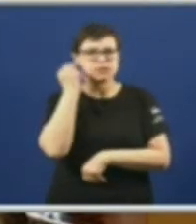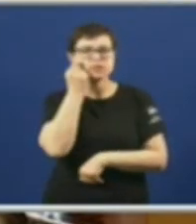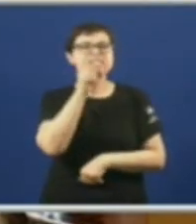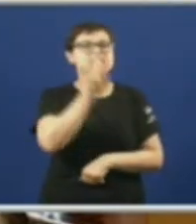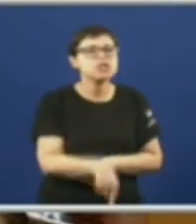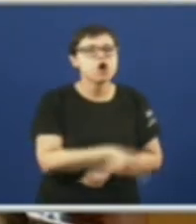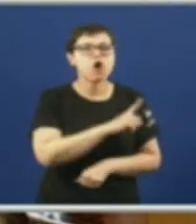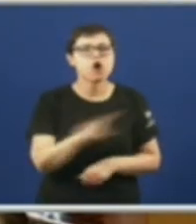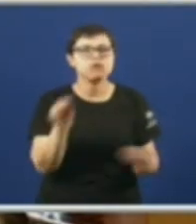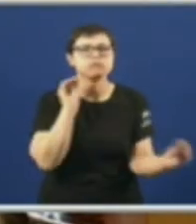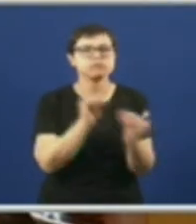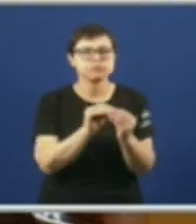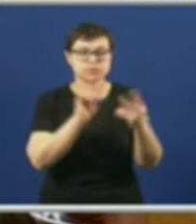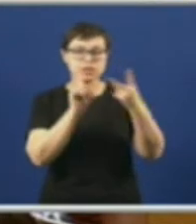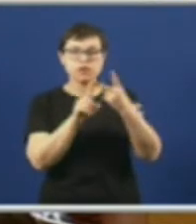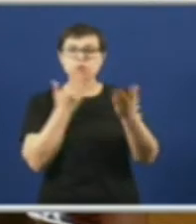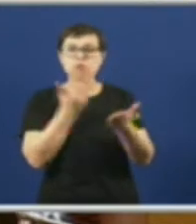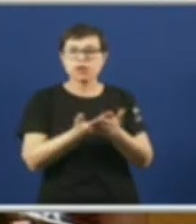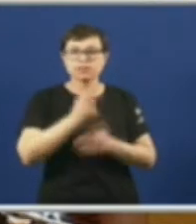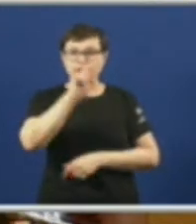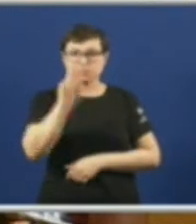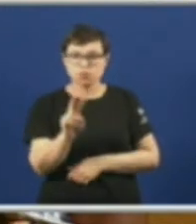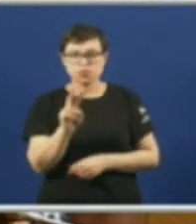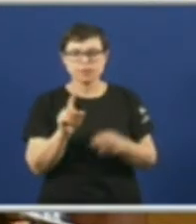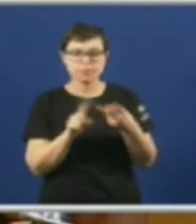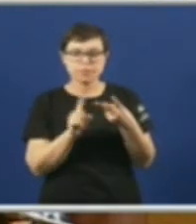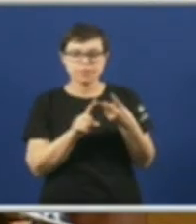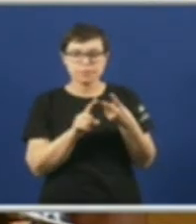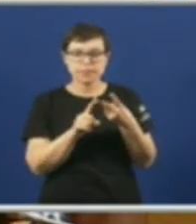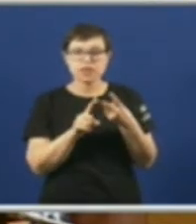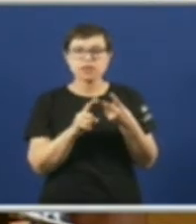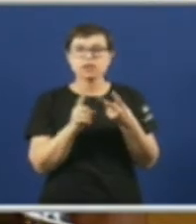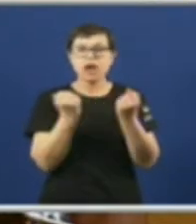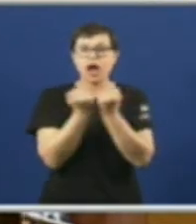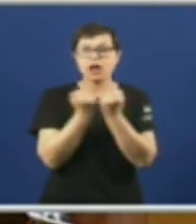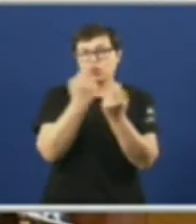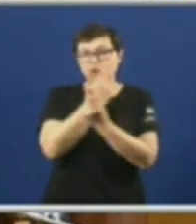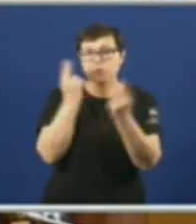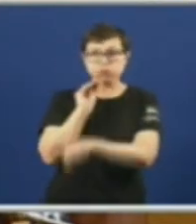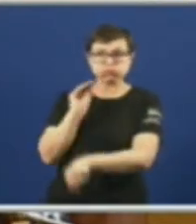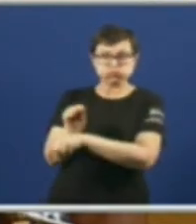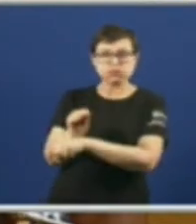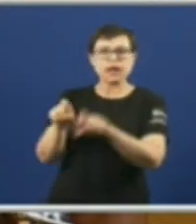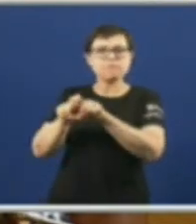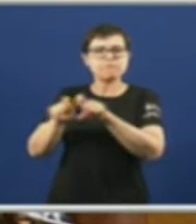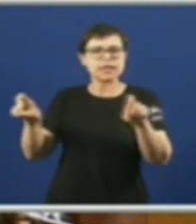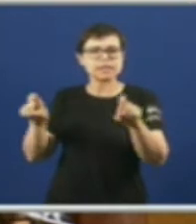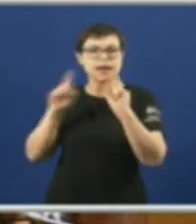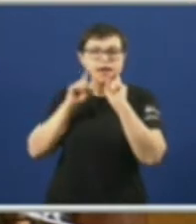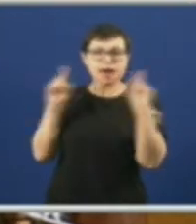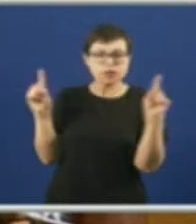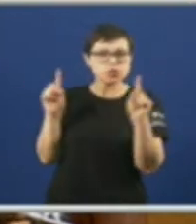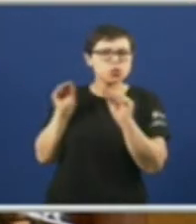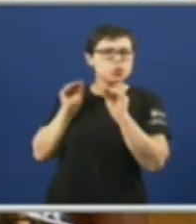sí ou non? Segunda proposta, excluamos das axudas públicas as empresas que incumplen